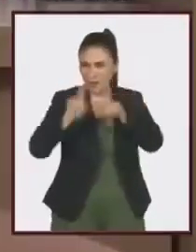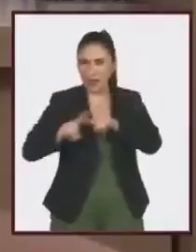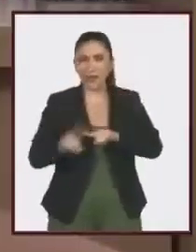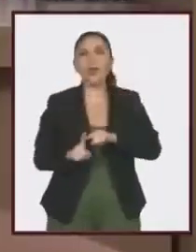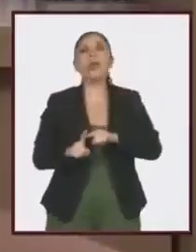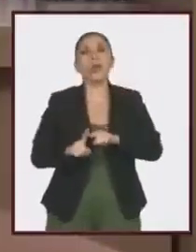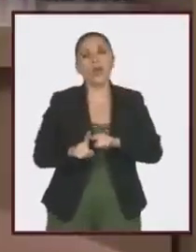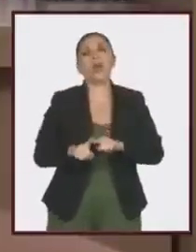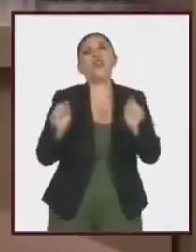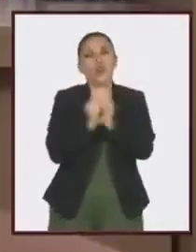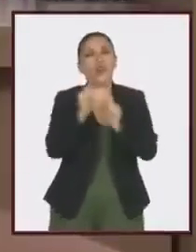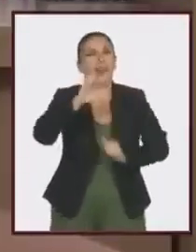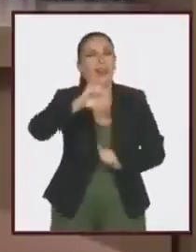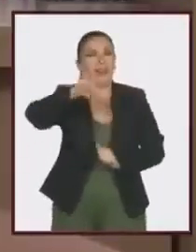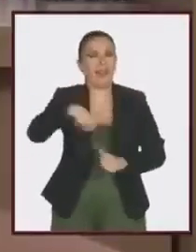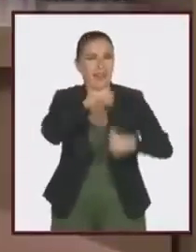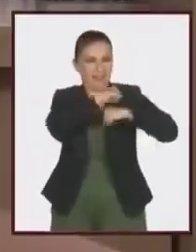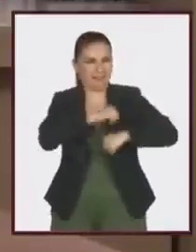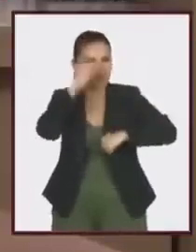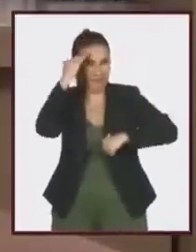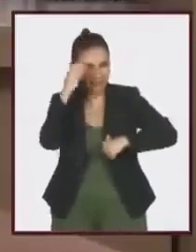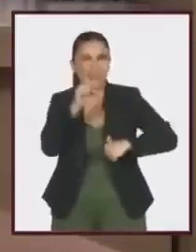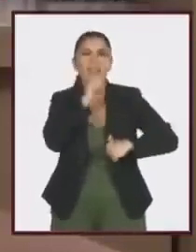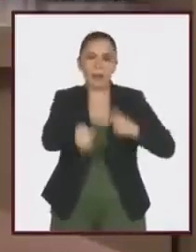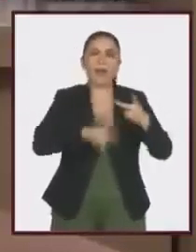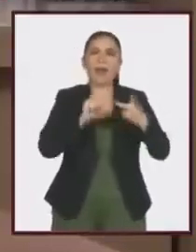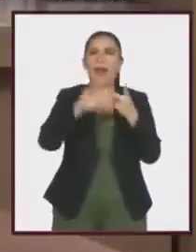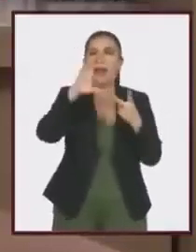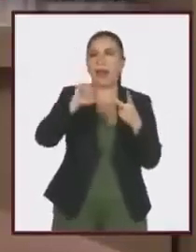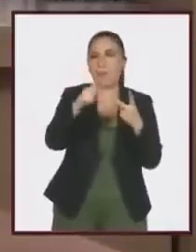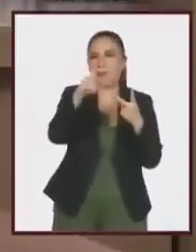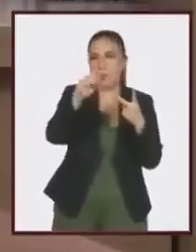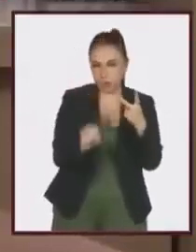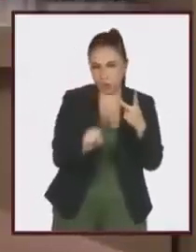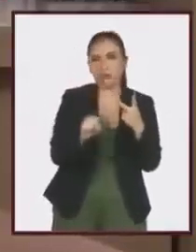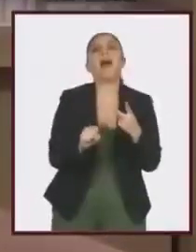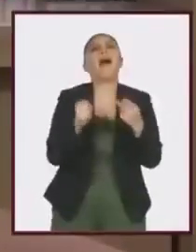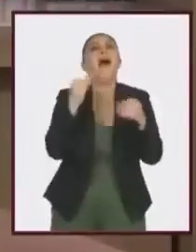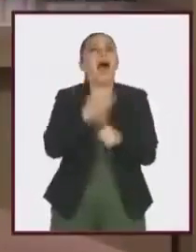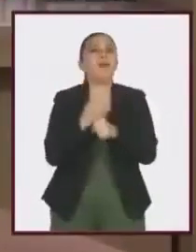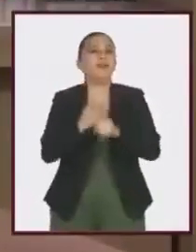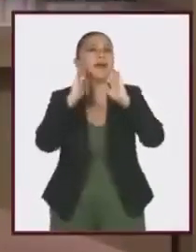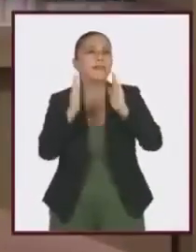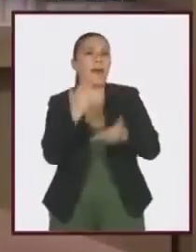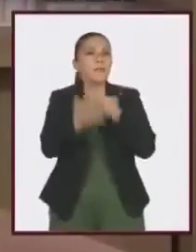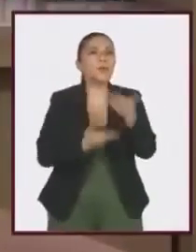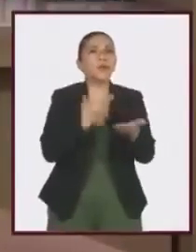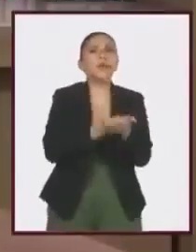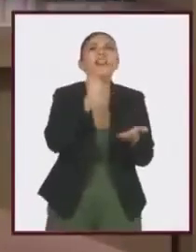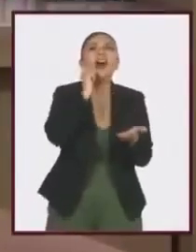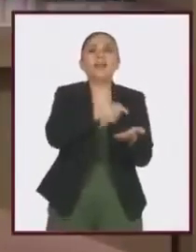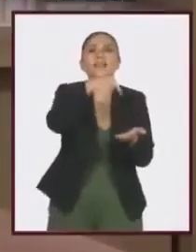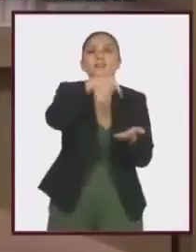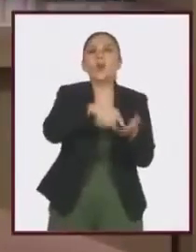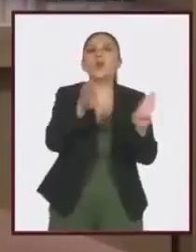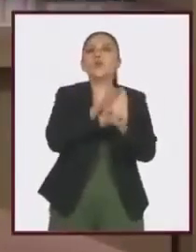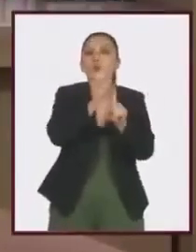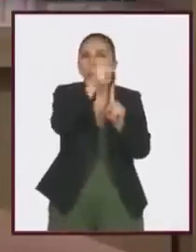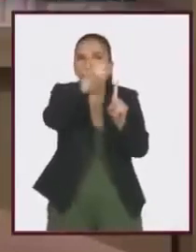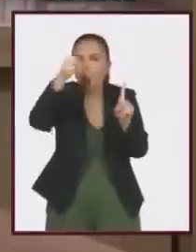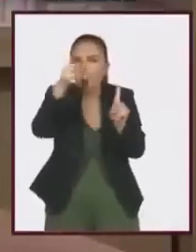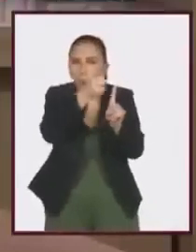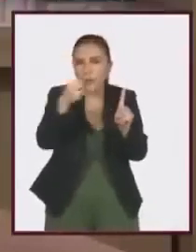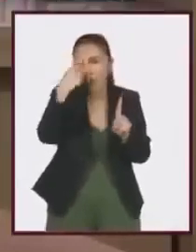con los ejes articuladores y los campos formativos, se ha planteado ya lo que va a ser la organización curricular